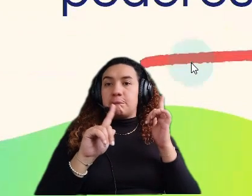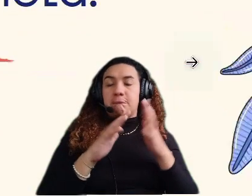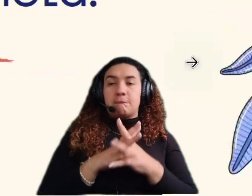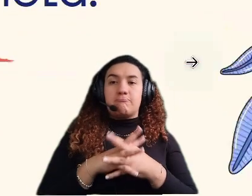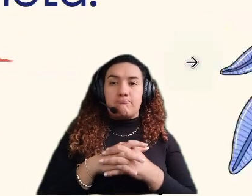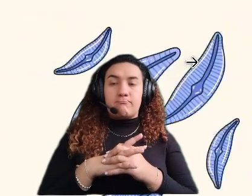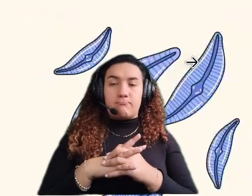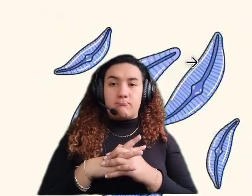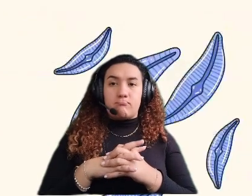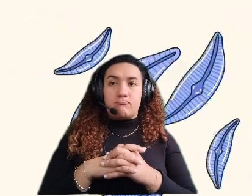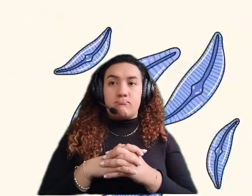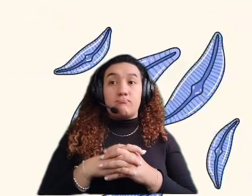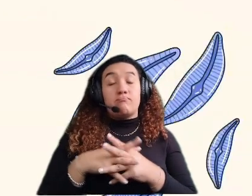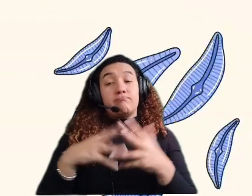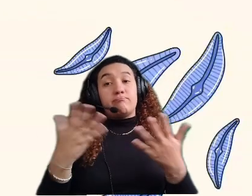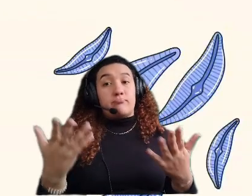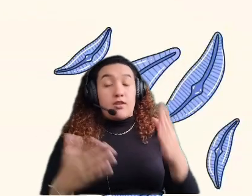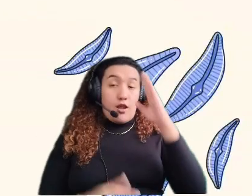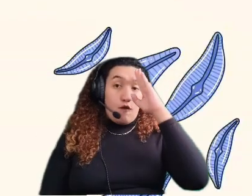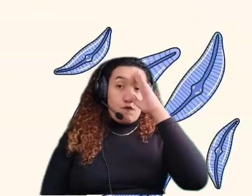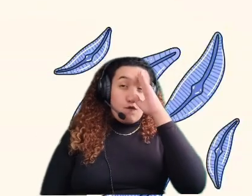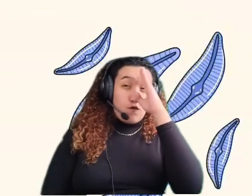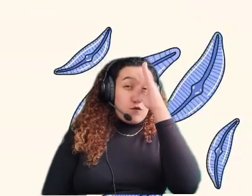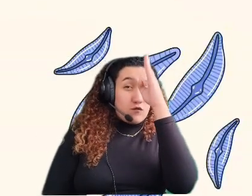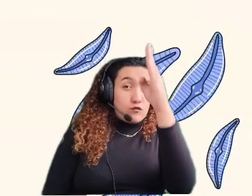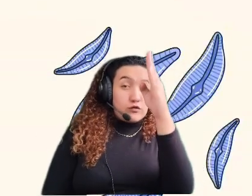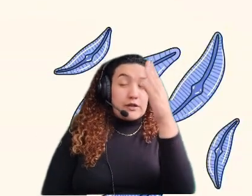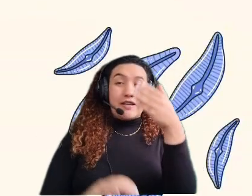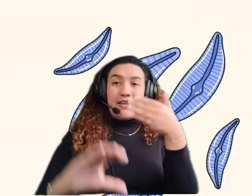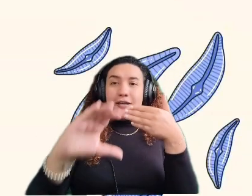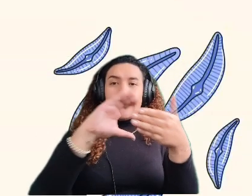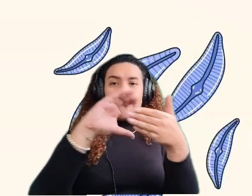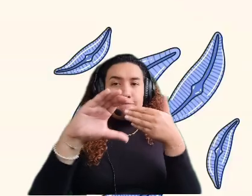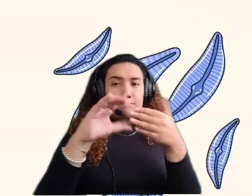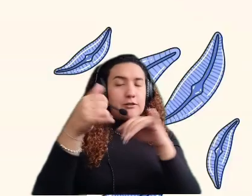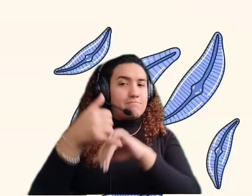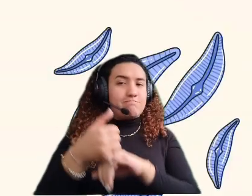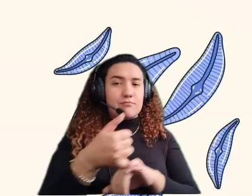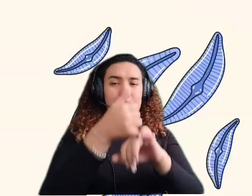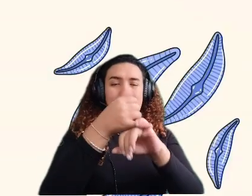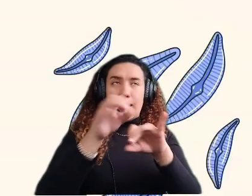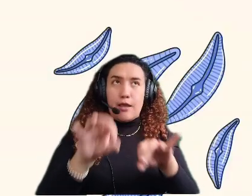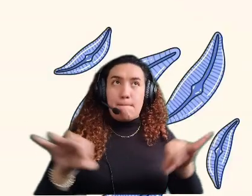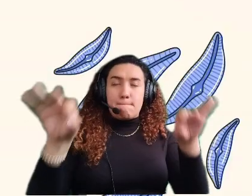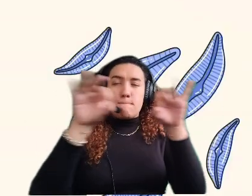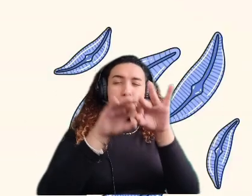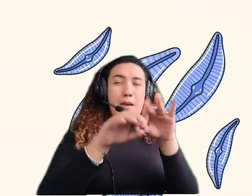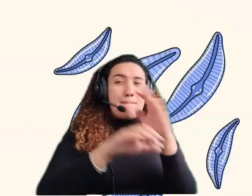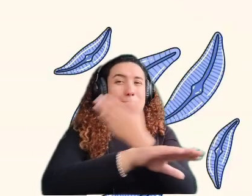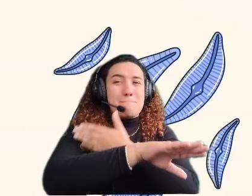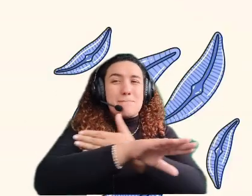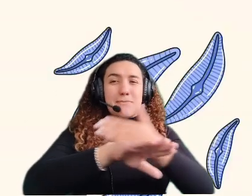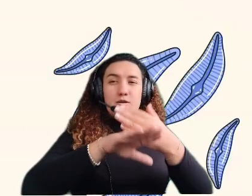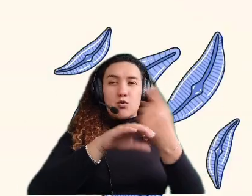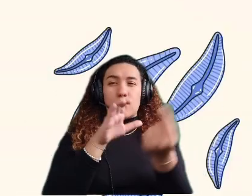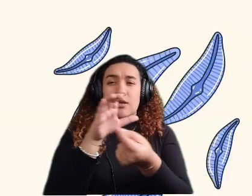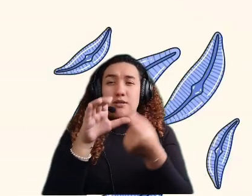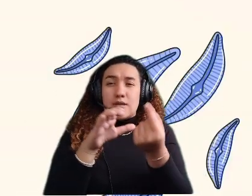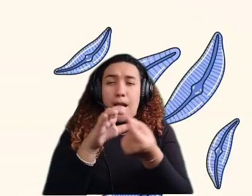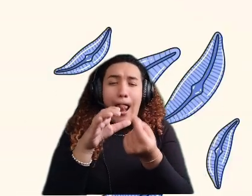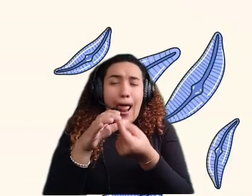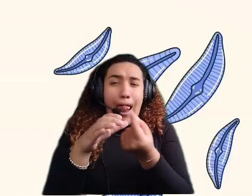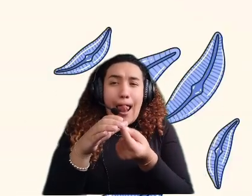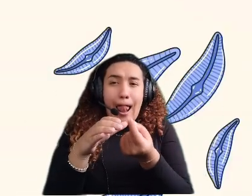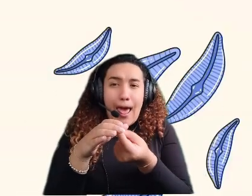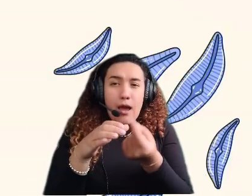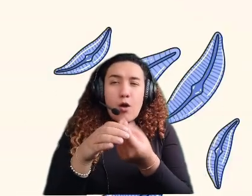Y ya entonces, nada, pues el futuro del clima y de la vida depende de millones de células diminutas,